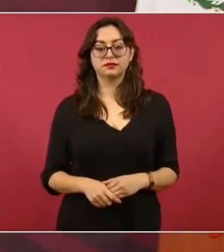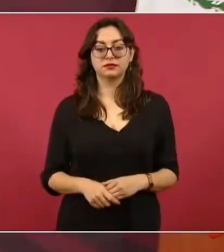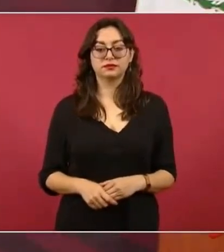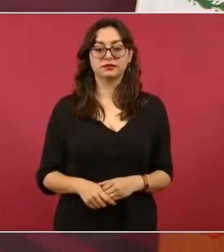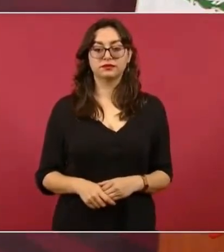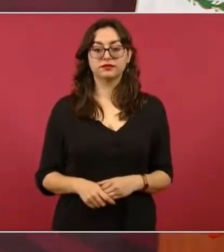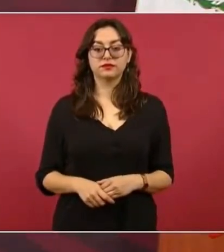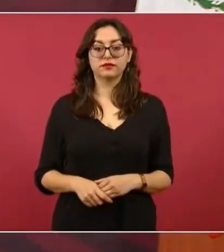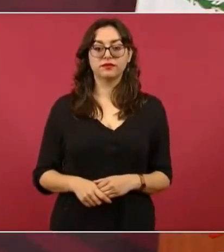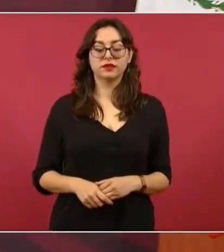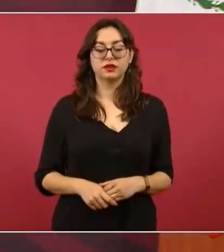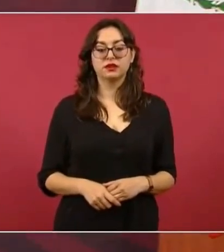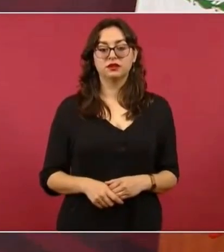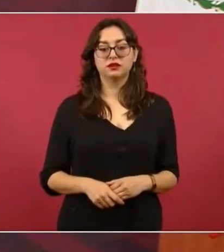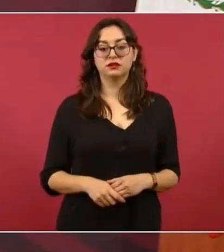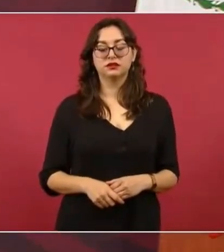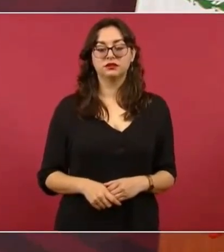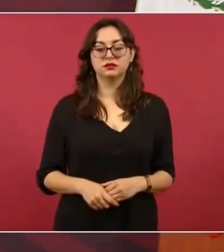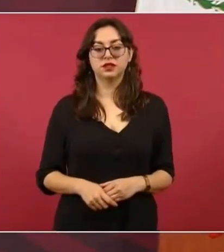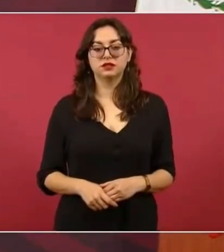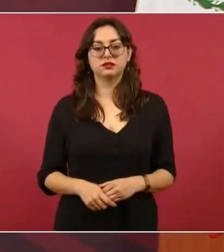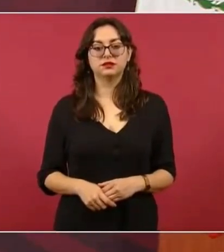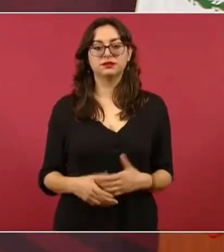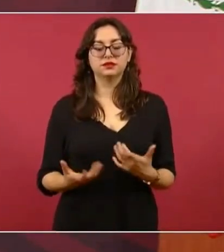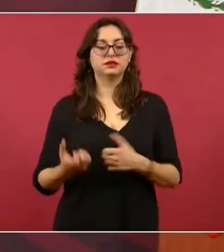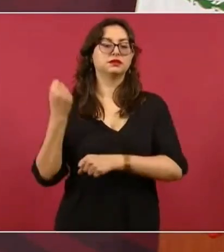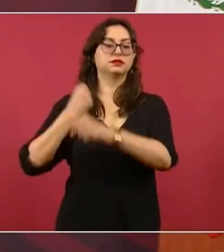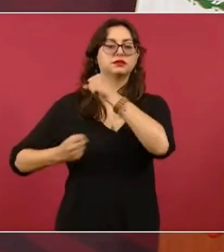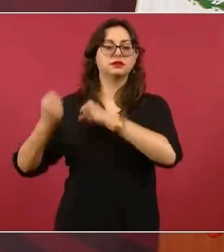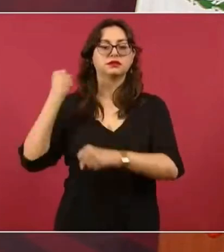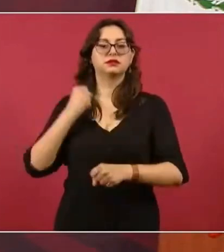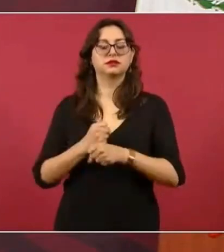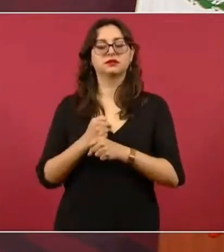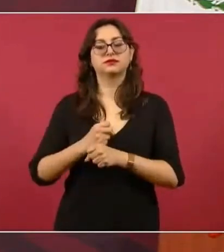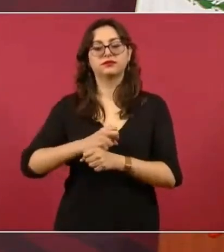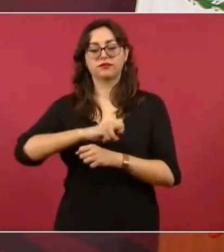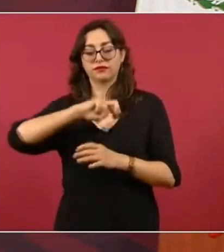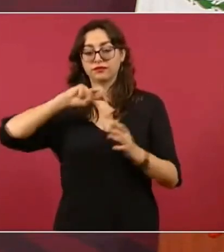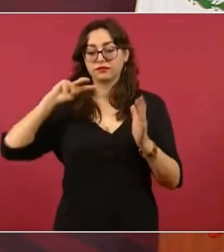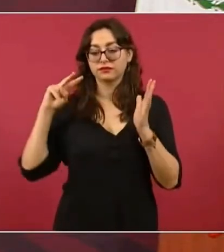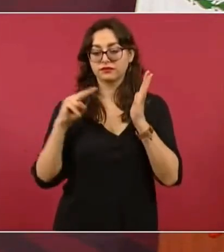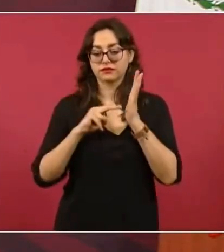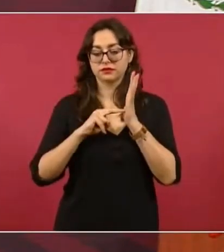la elección del 2000 para la jefatura de gobierno, venía la ola, ¿no?,